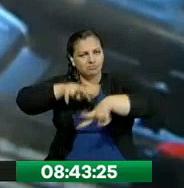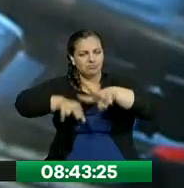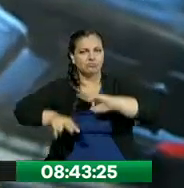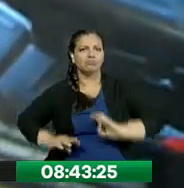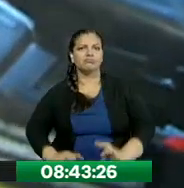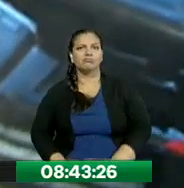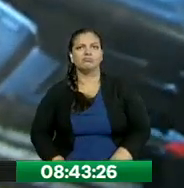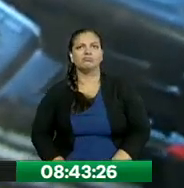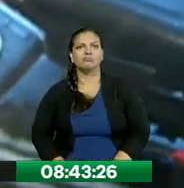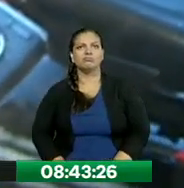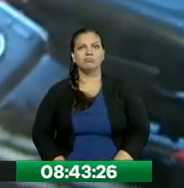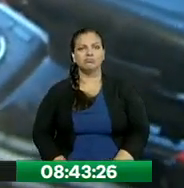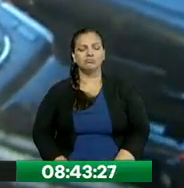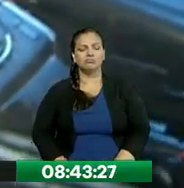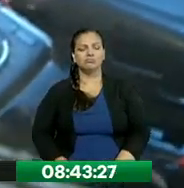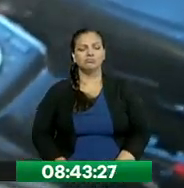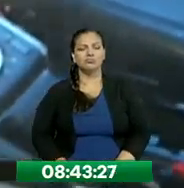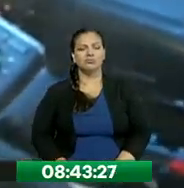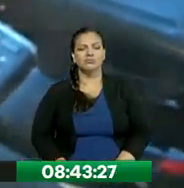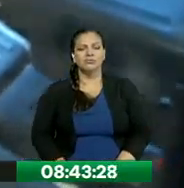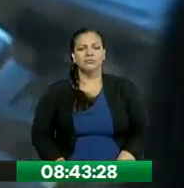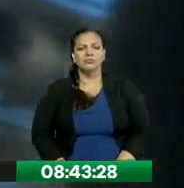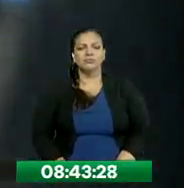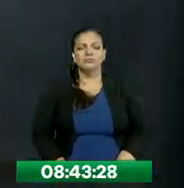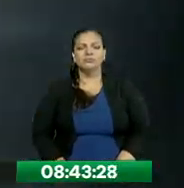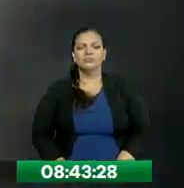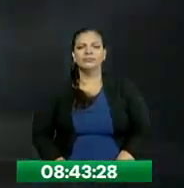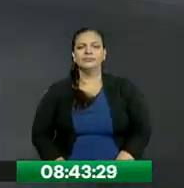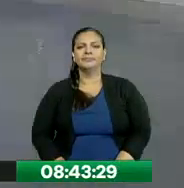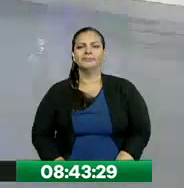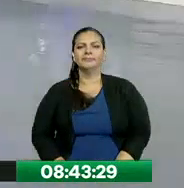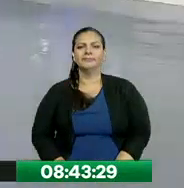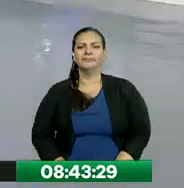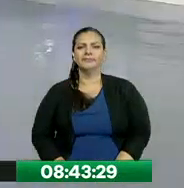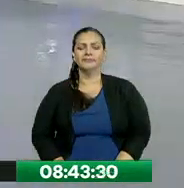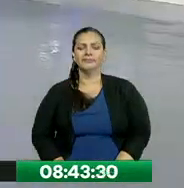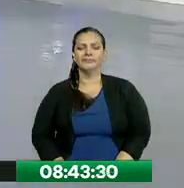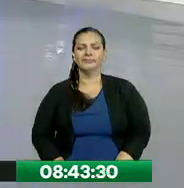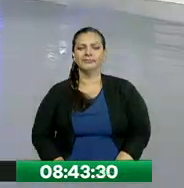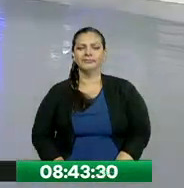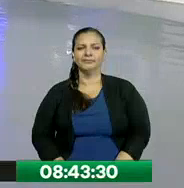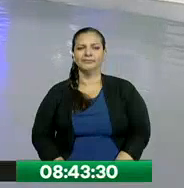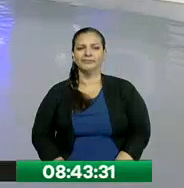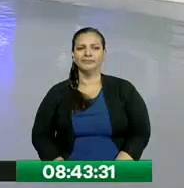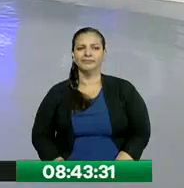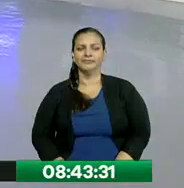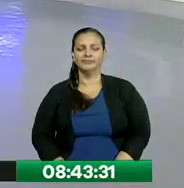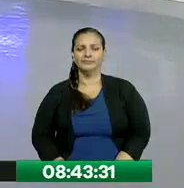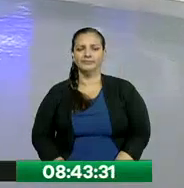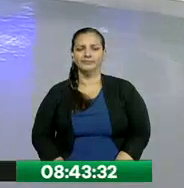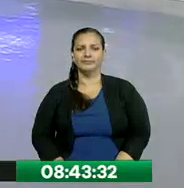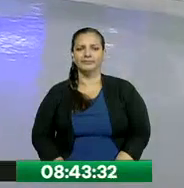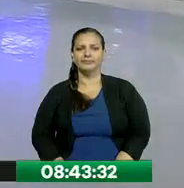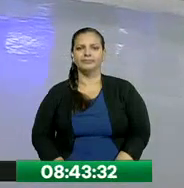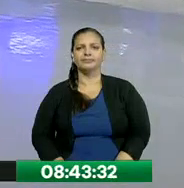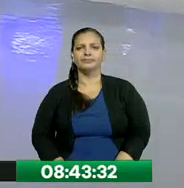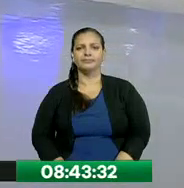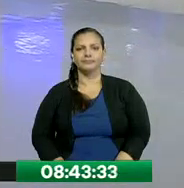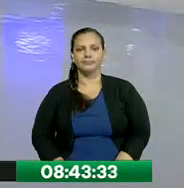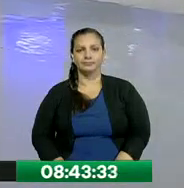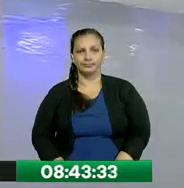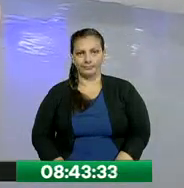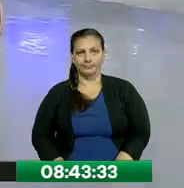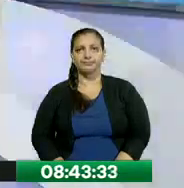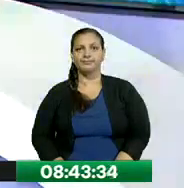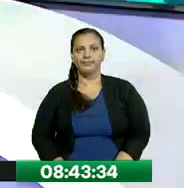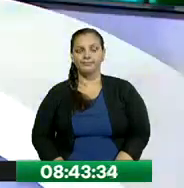eso. Informó Julio César Saona. La ciudadana afectada